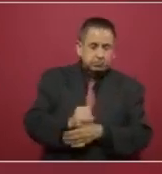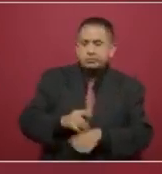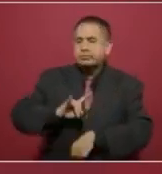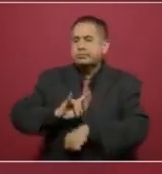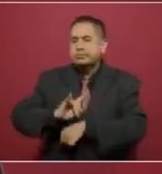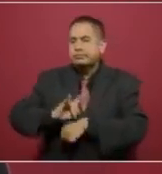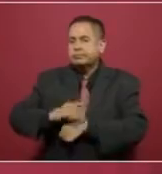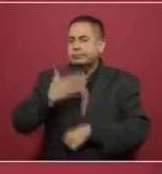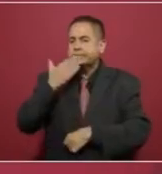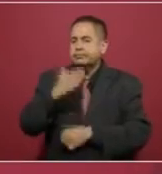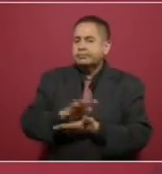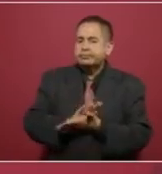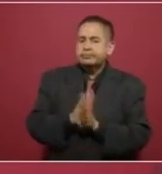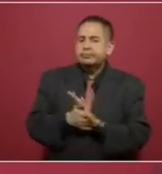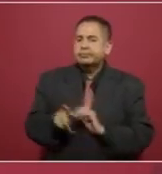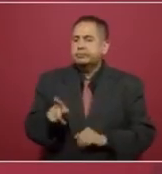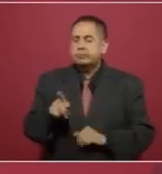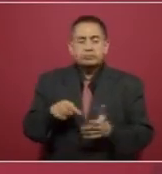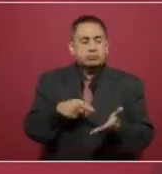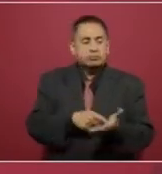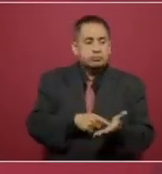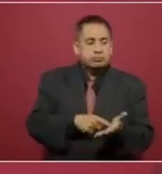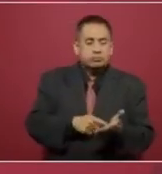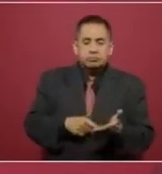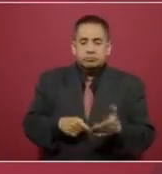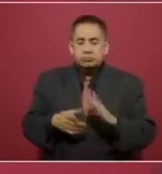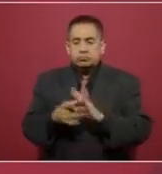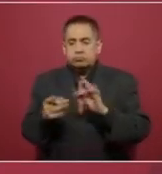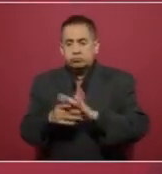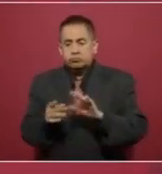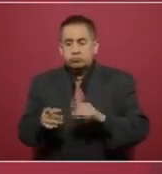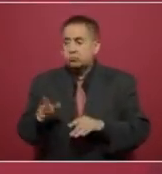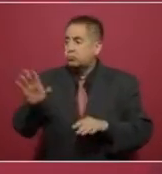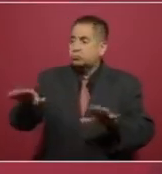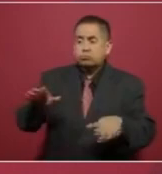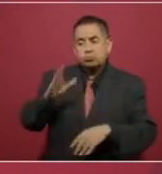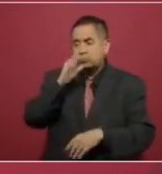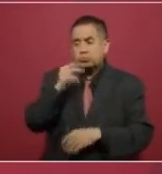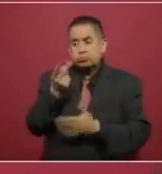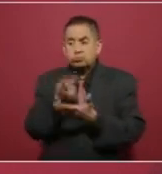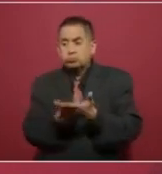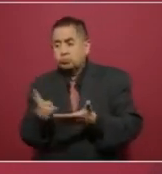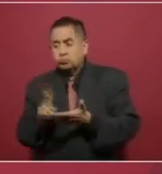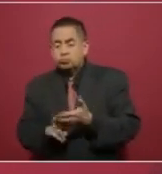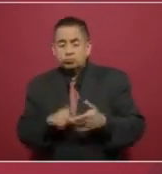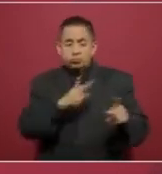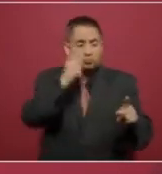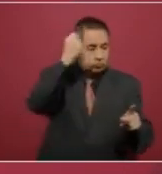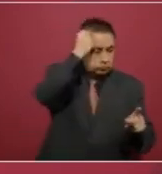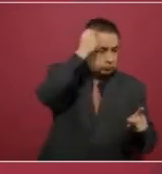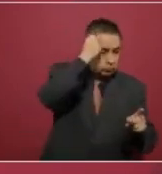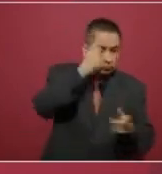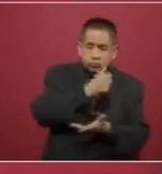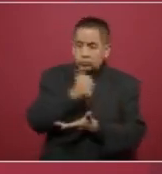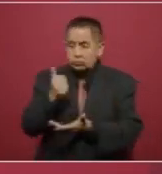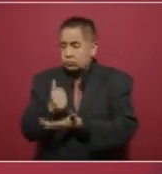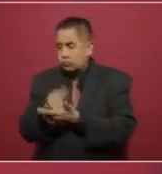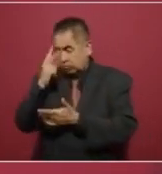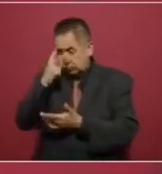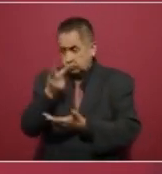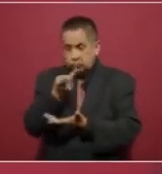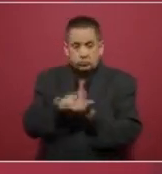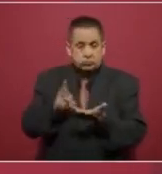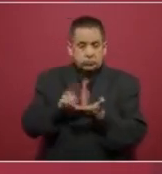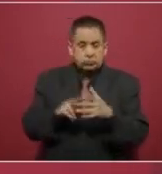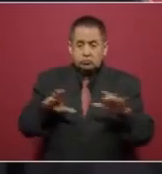podía operar al mismo tiempo el aeropuerto de la Ciudad de México y el aeropuerto de